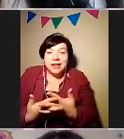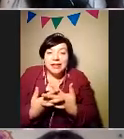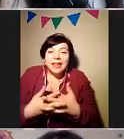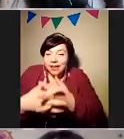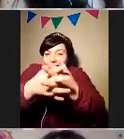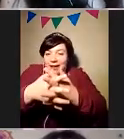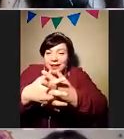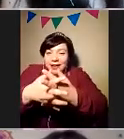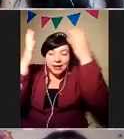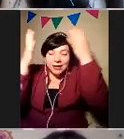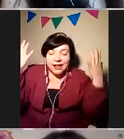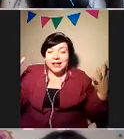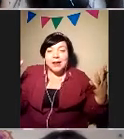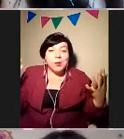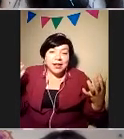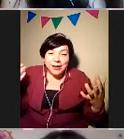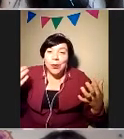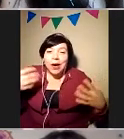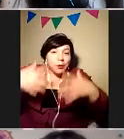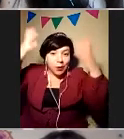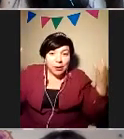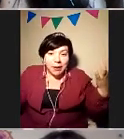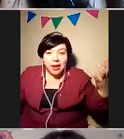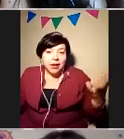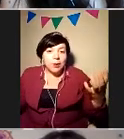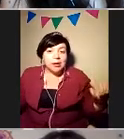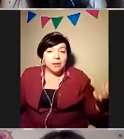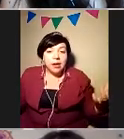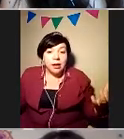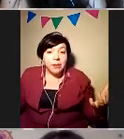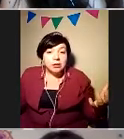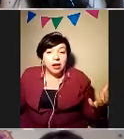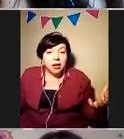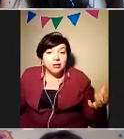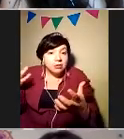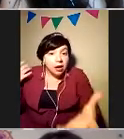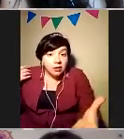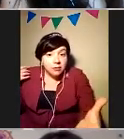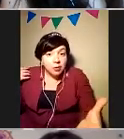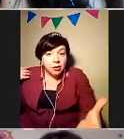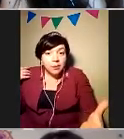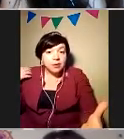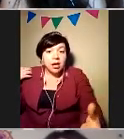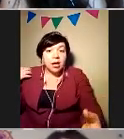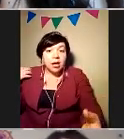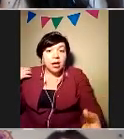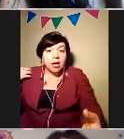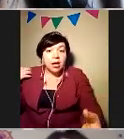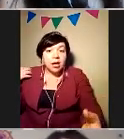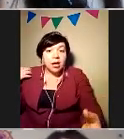maquillan, además, que gustan de jugar un poco con el maquillaje, como el tema de las personas que son drag, por ejemplo.